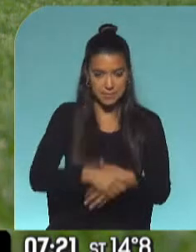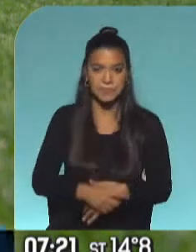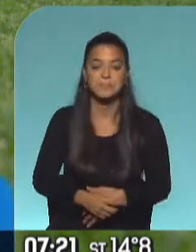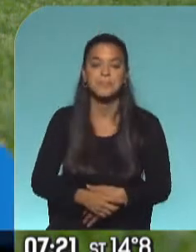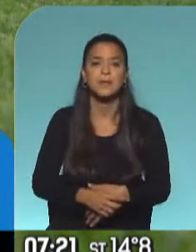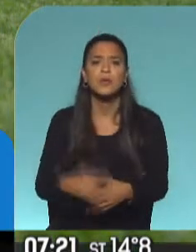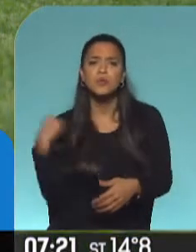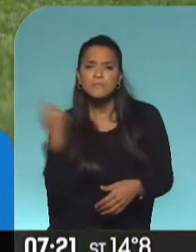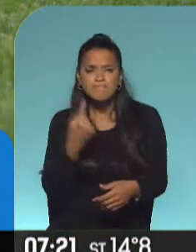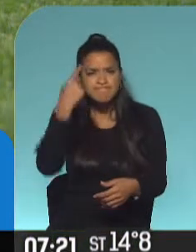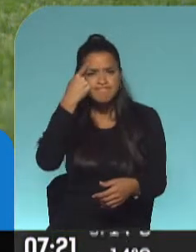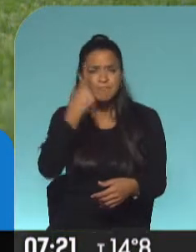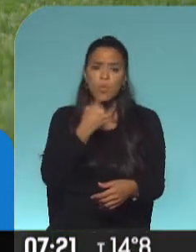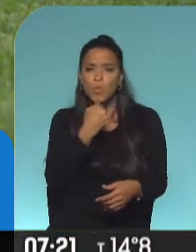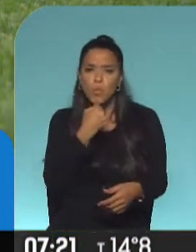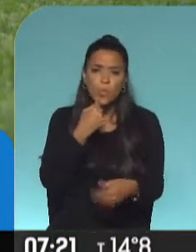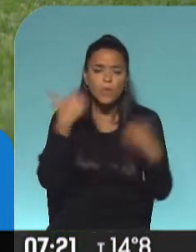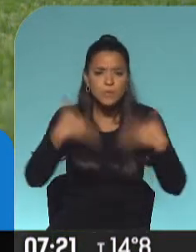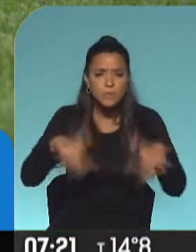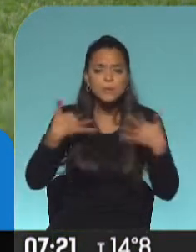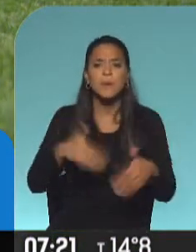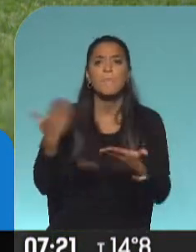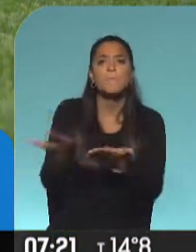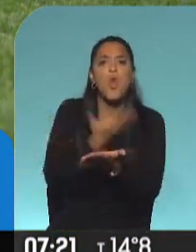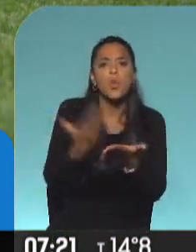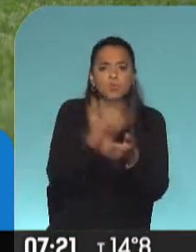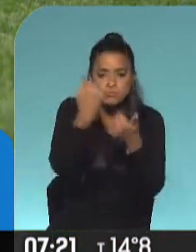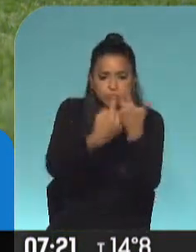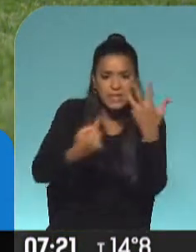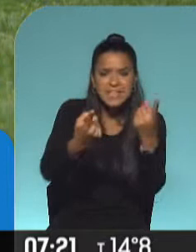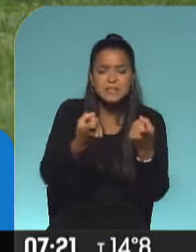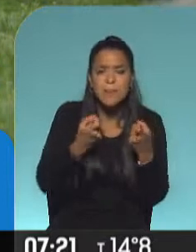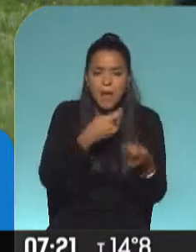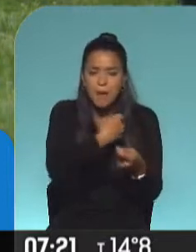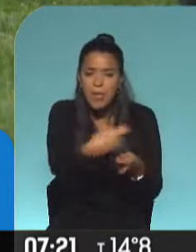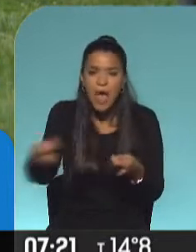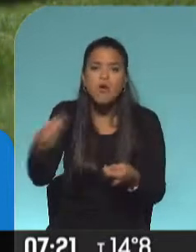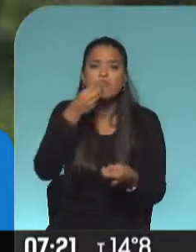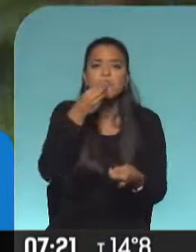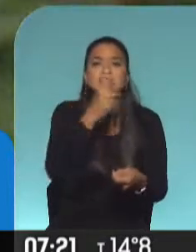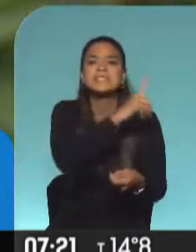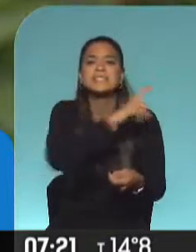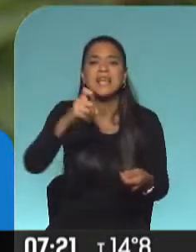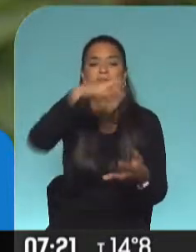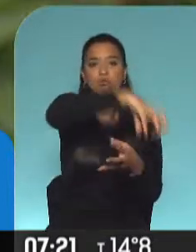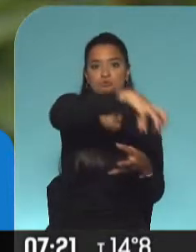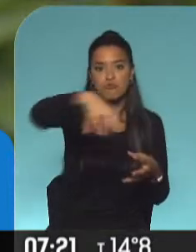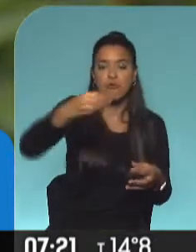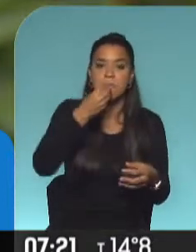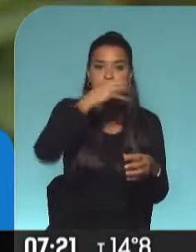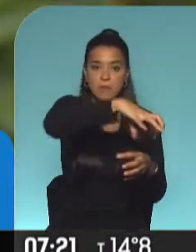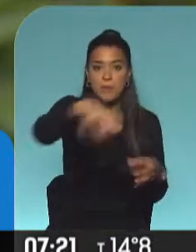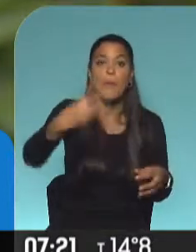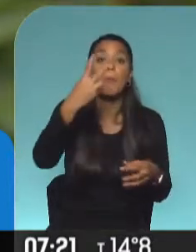nos preguntamos cuánto a cuántas toneladas de producto hace falta para abastecer a ciento 100 comedores 20